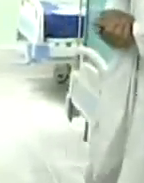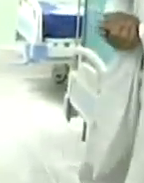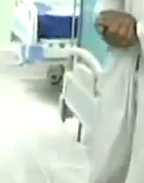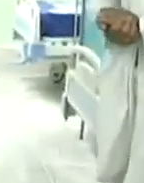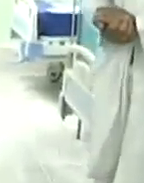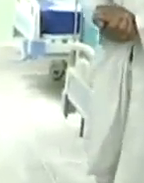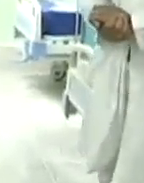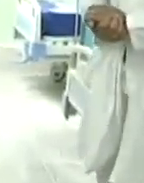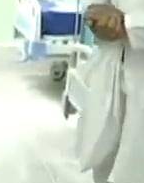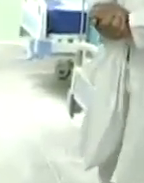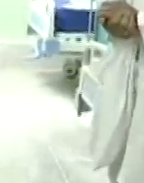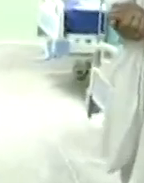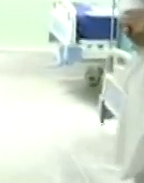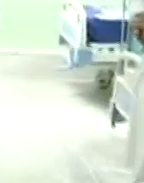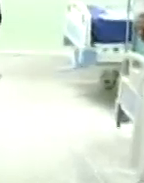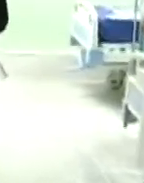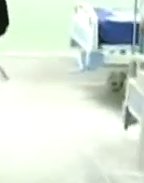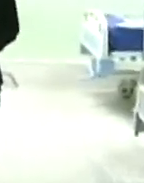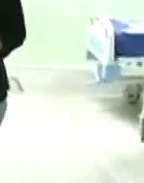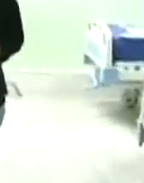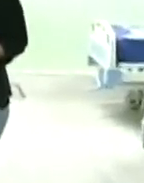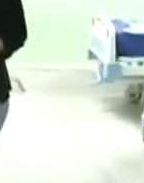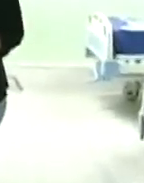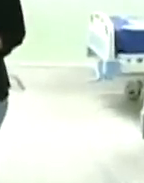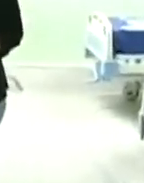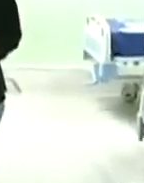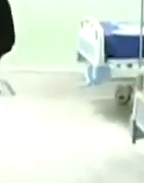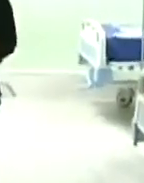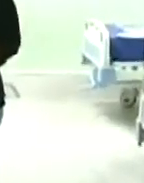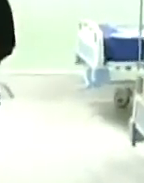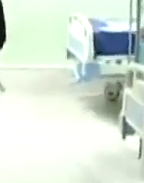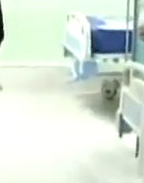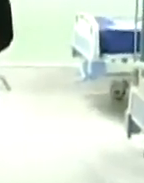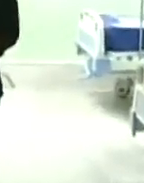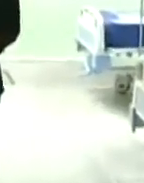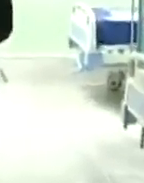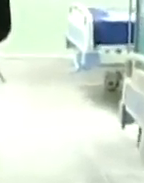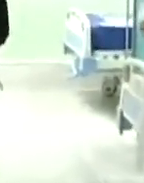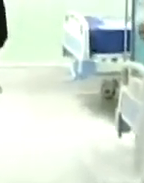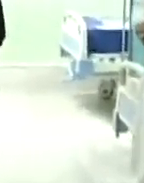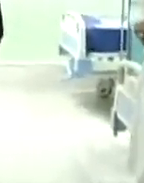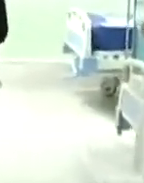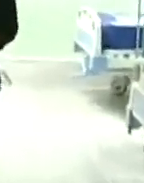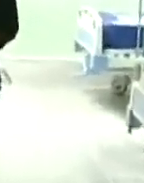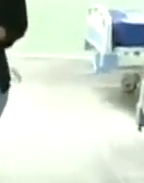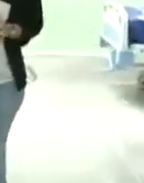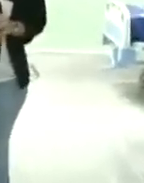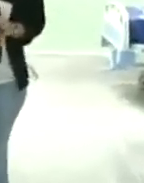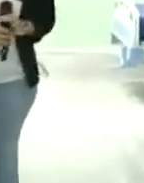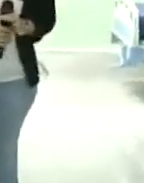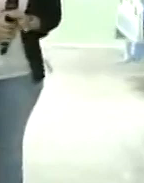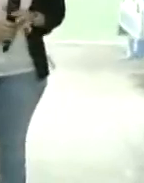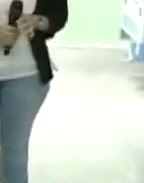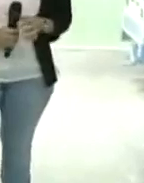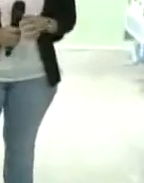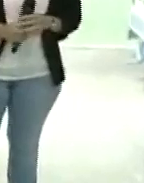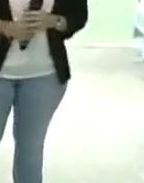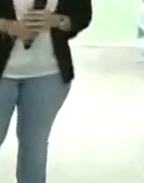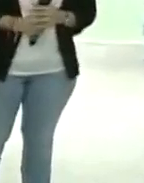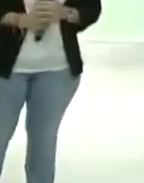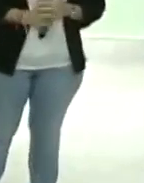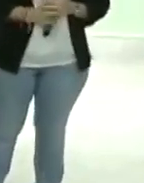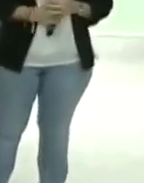Carabobo, con el embajador, perdón, el gobernador Rafael Lacaba, embajador